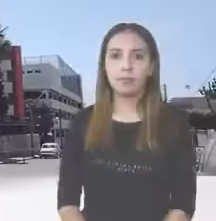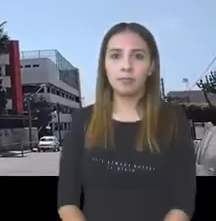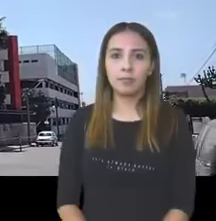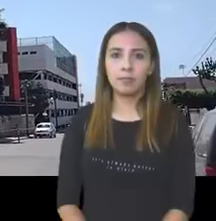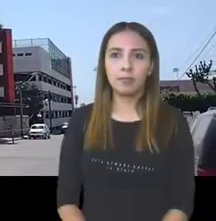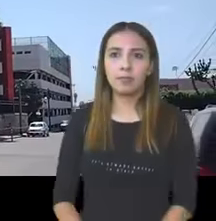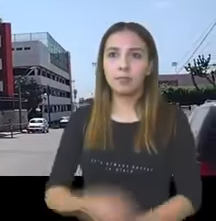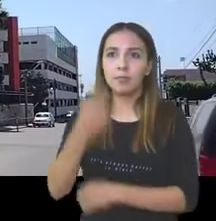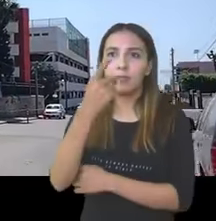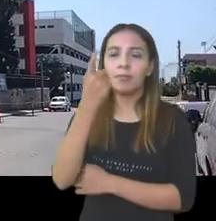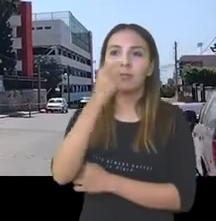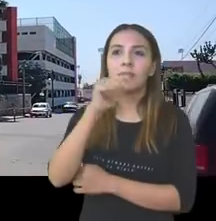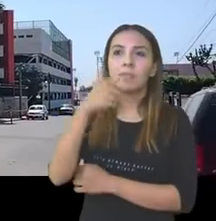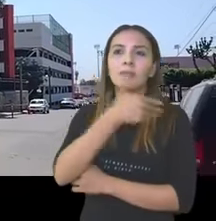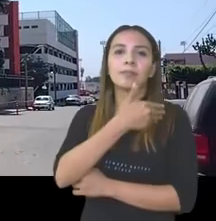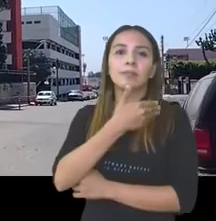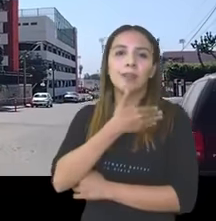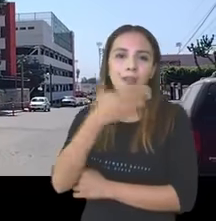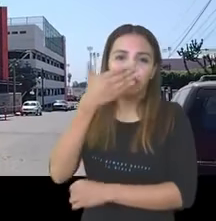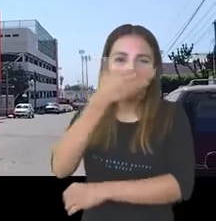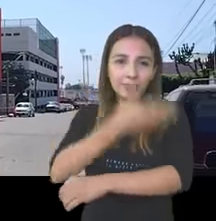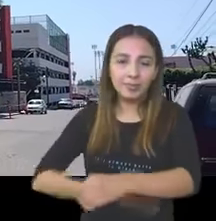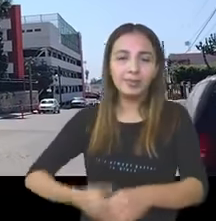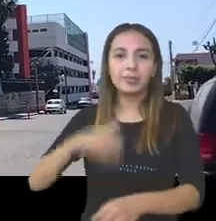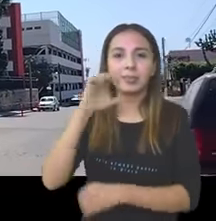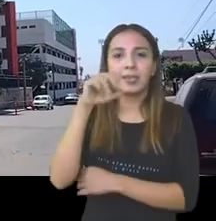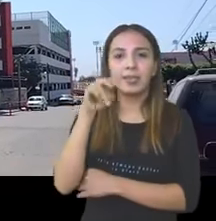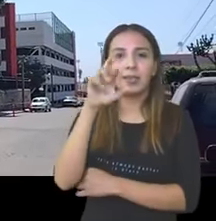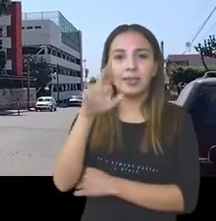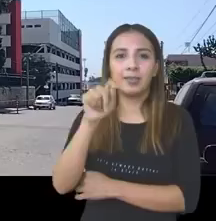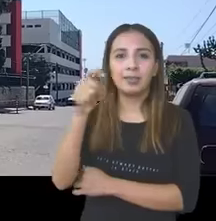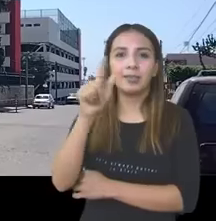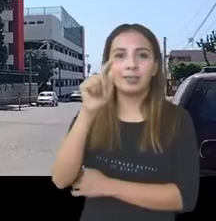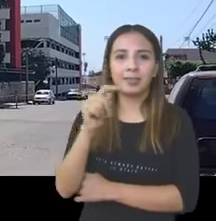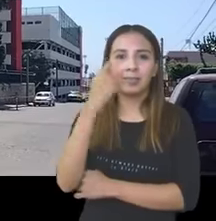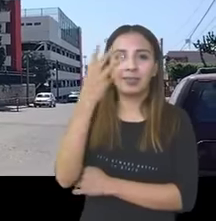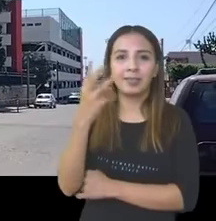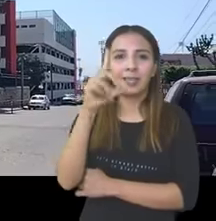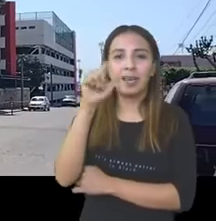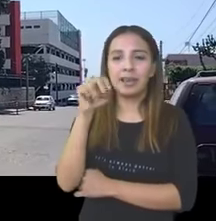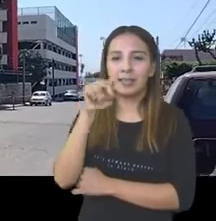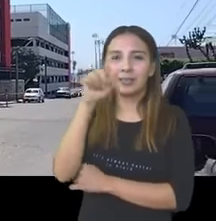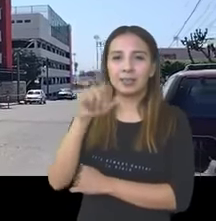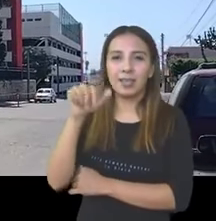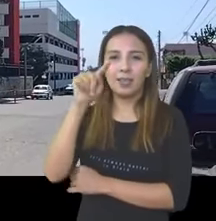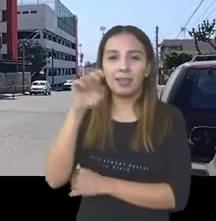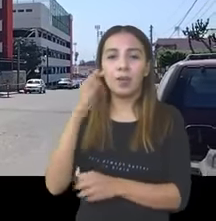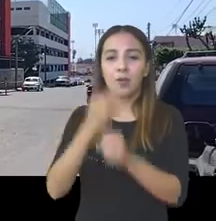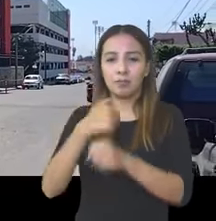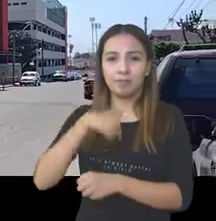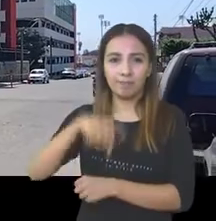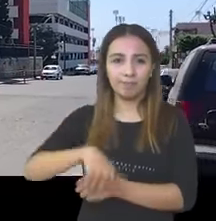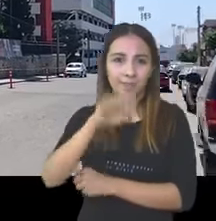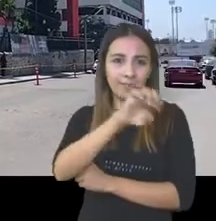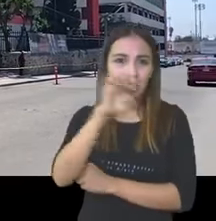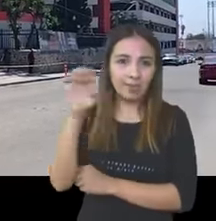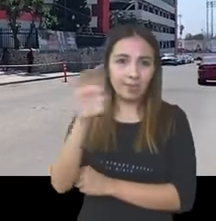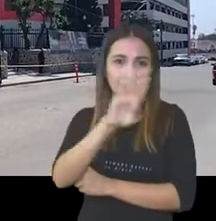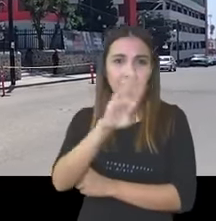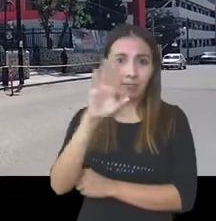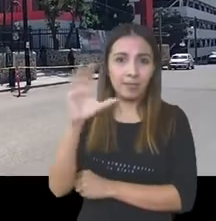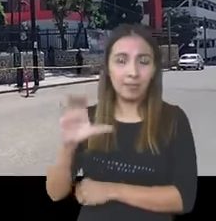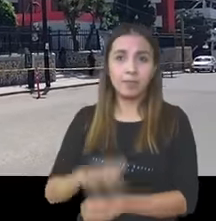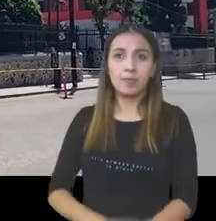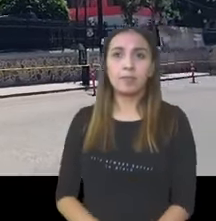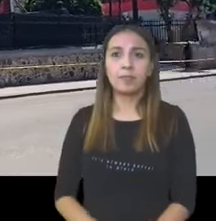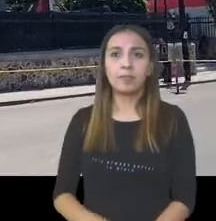¿Qué tal, amigos? Muy buenas tardes para CNR, Canal 73 y Lánzate. Me encuentro en Ensenada, Baja California, y lo